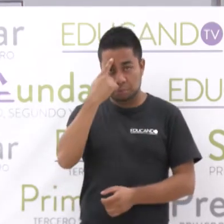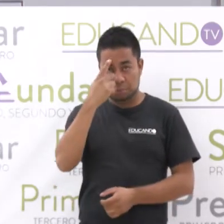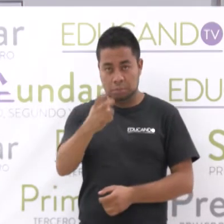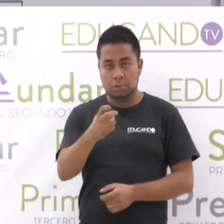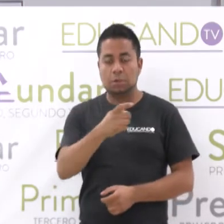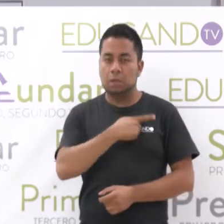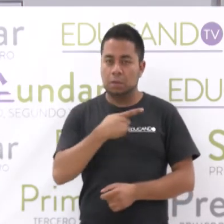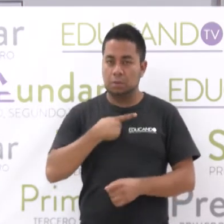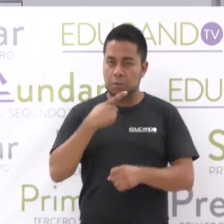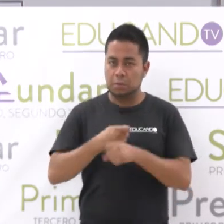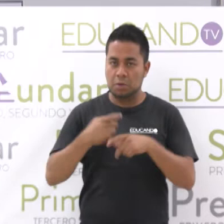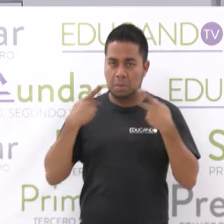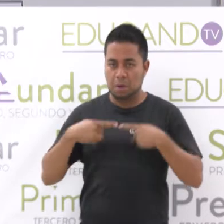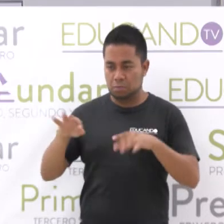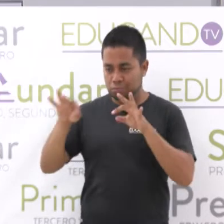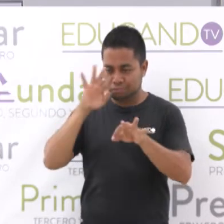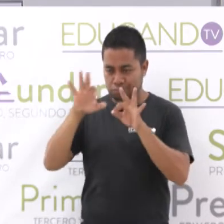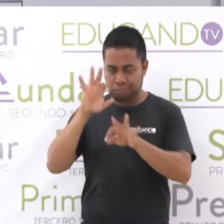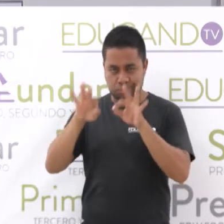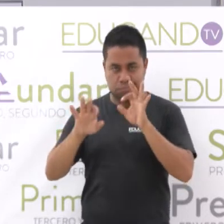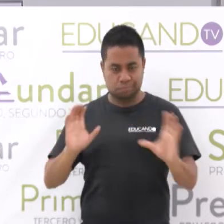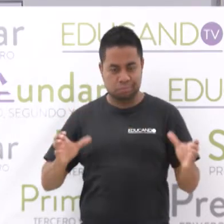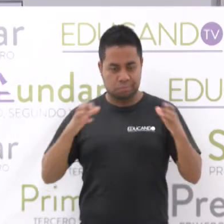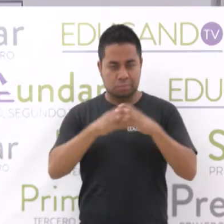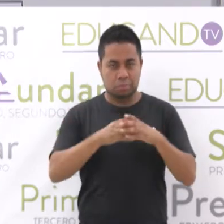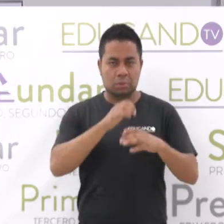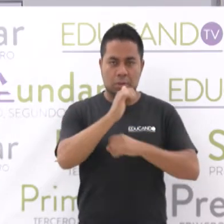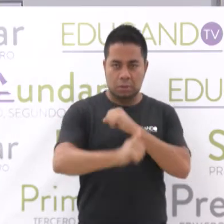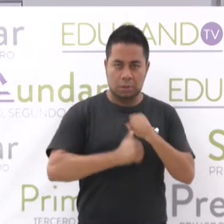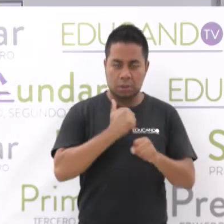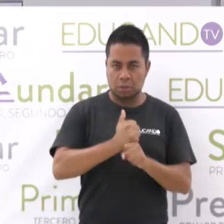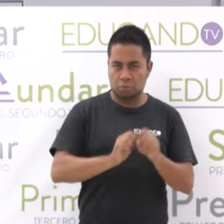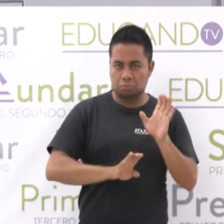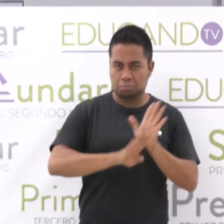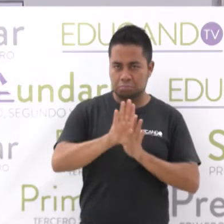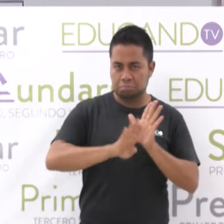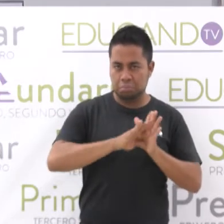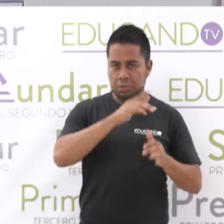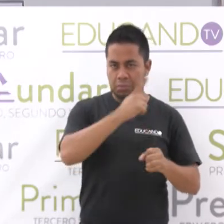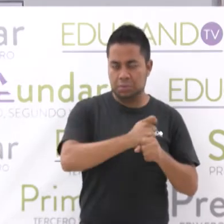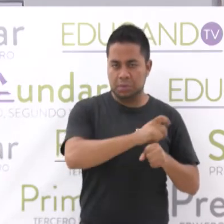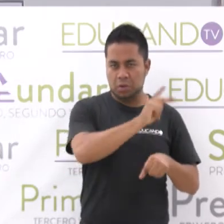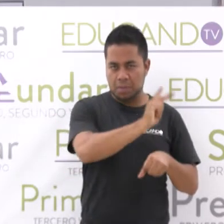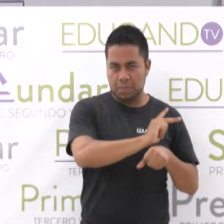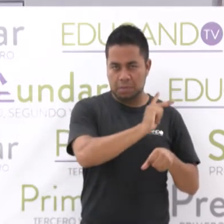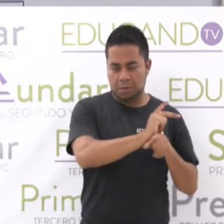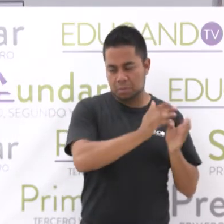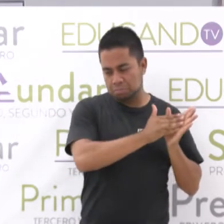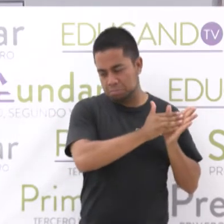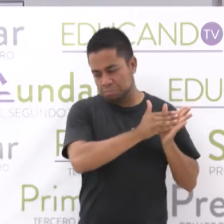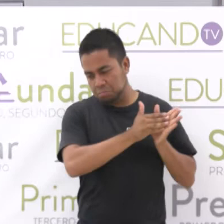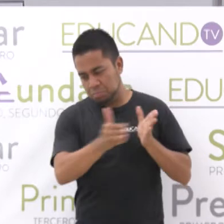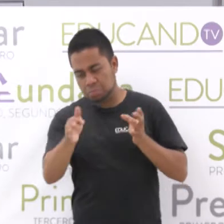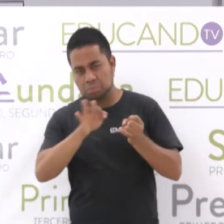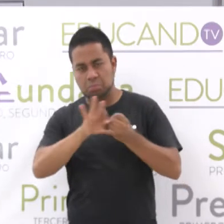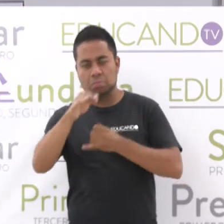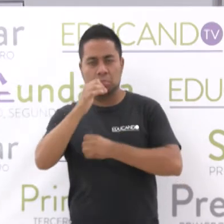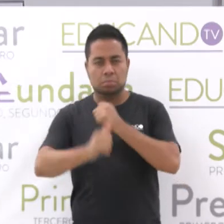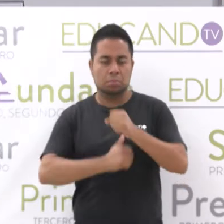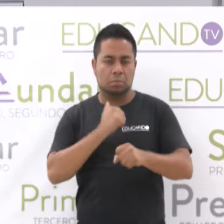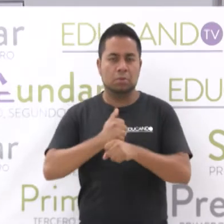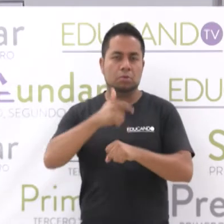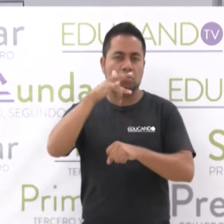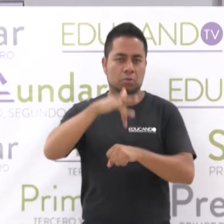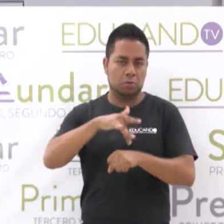un conjunto de personas, sumar los años aprobados desde primero de primaria hasta el último año